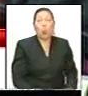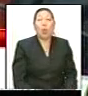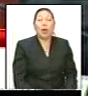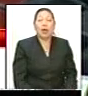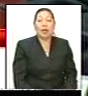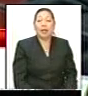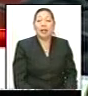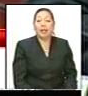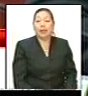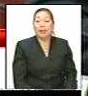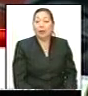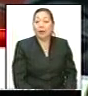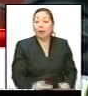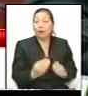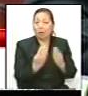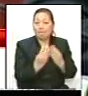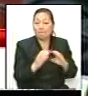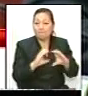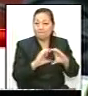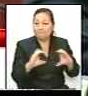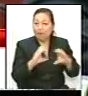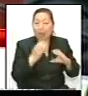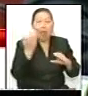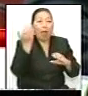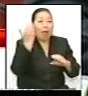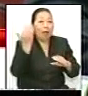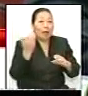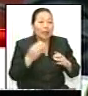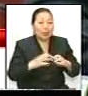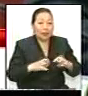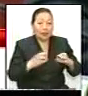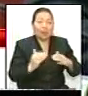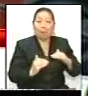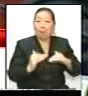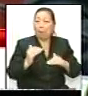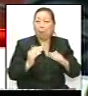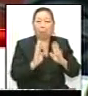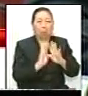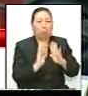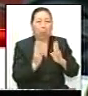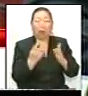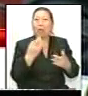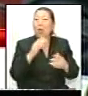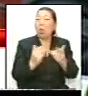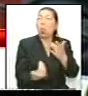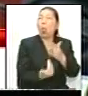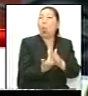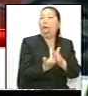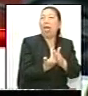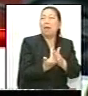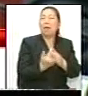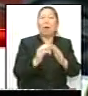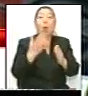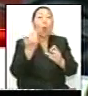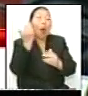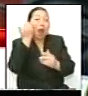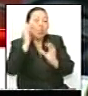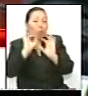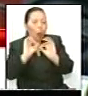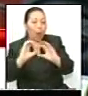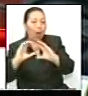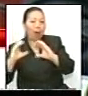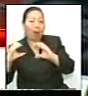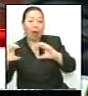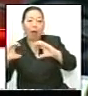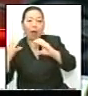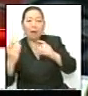contextual con bloques de época republicana y alterando el perfil urbano, la morfología y los parámetros urbanísticos